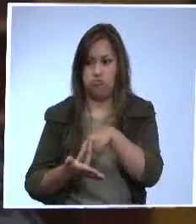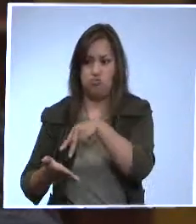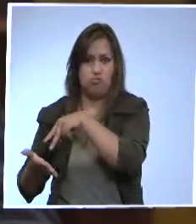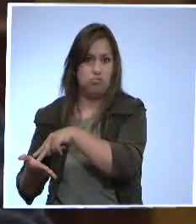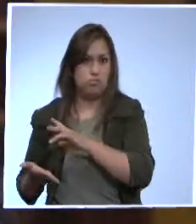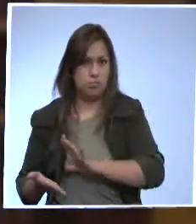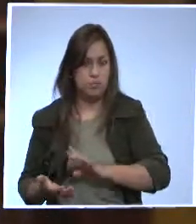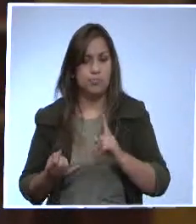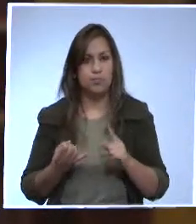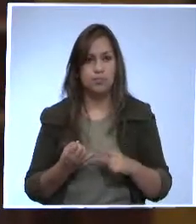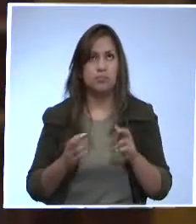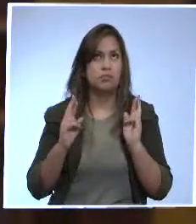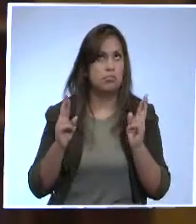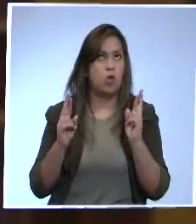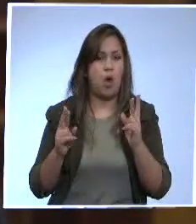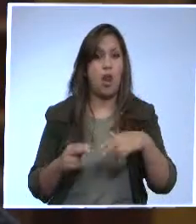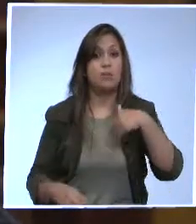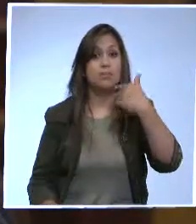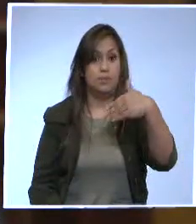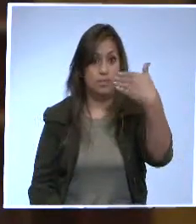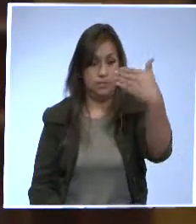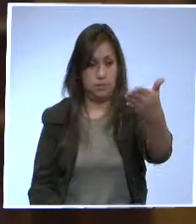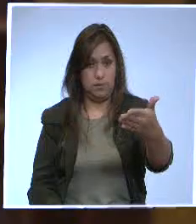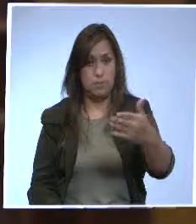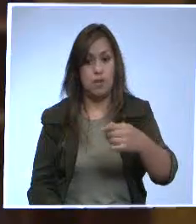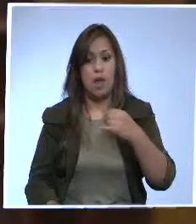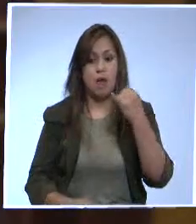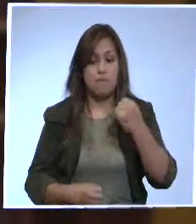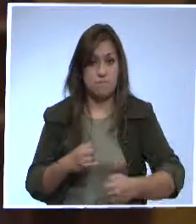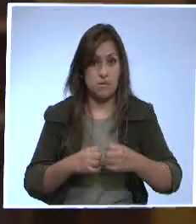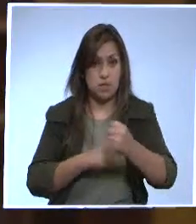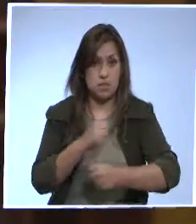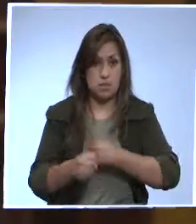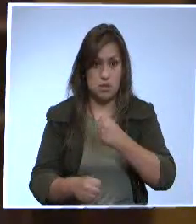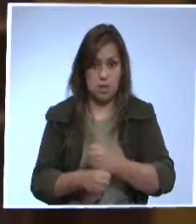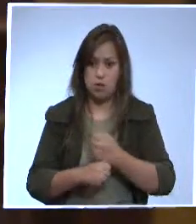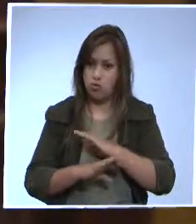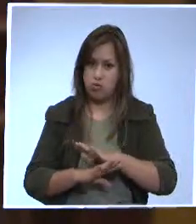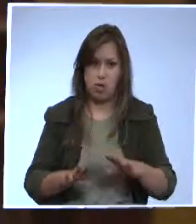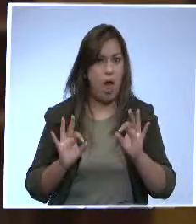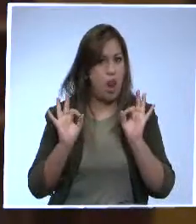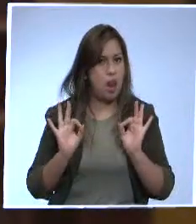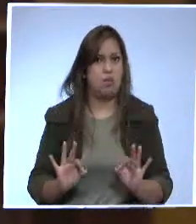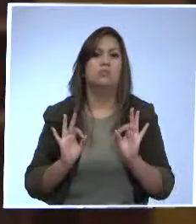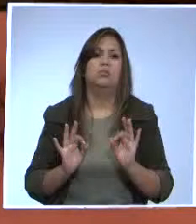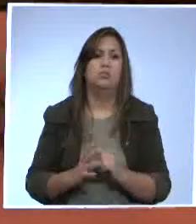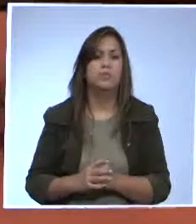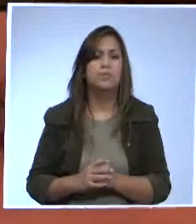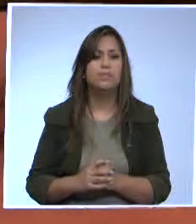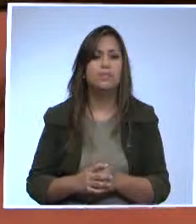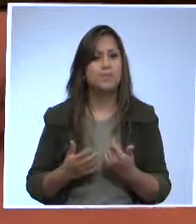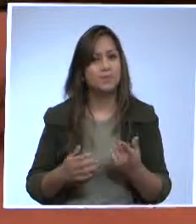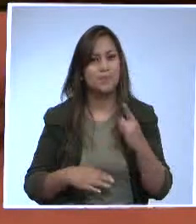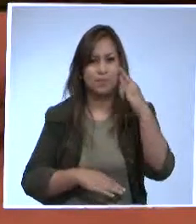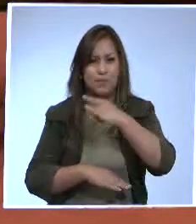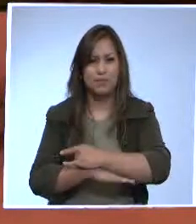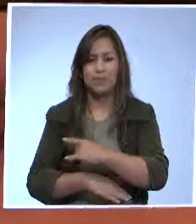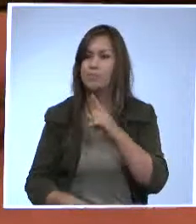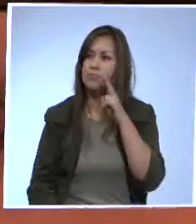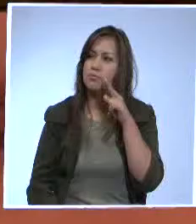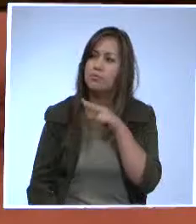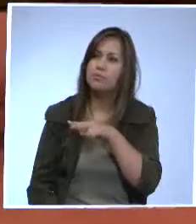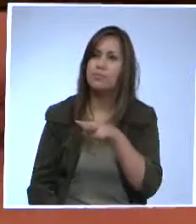ojalá esperemos que para el final de año podamos contaría con estas palabras ahora recorriendo evidentemente la zona del aeropuerto patricio díaz